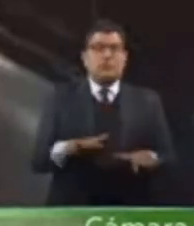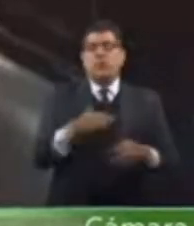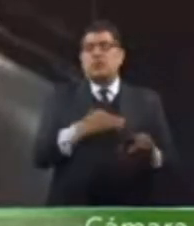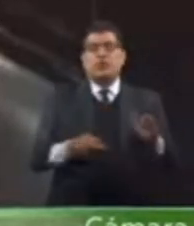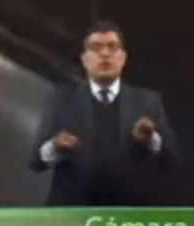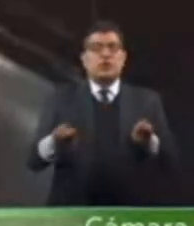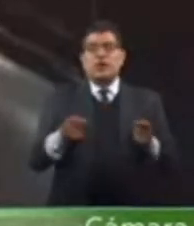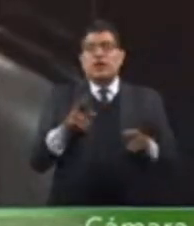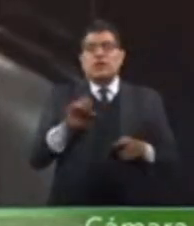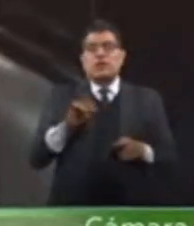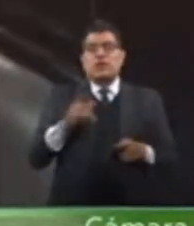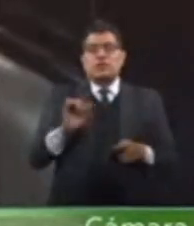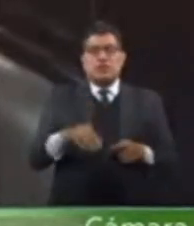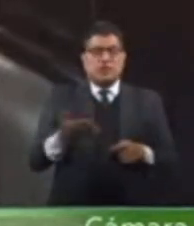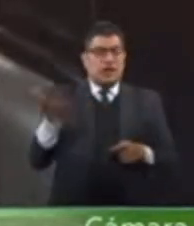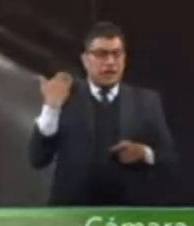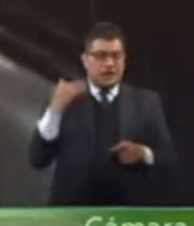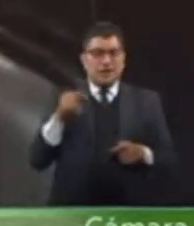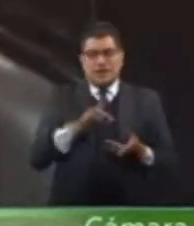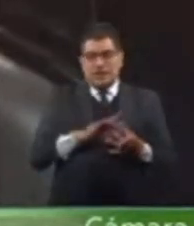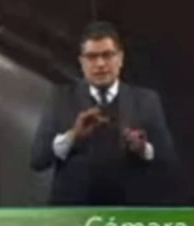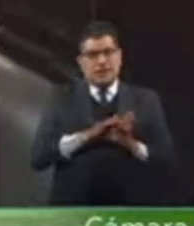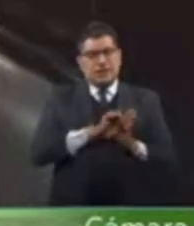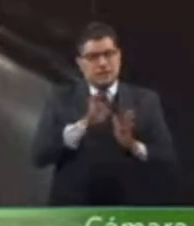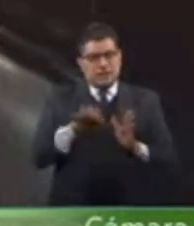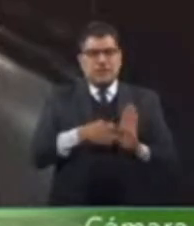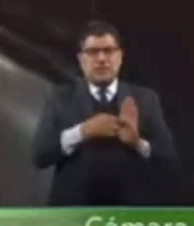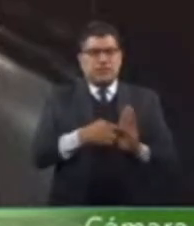regulación asimétrica, como los ejemplos que he dado,